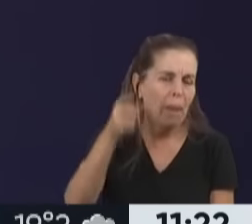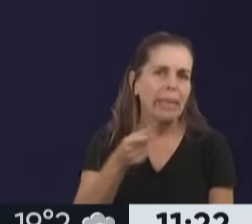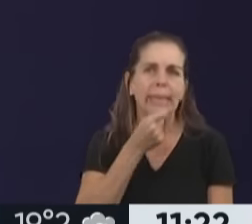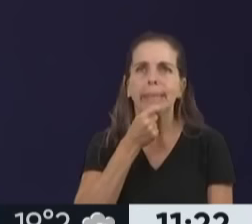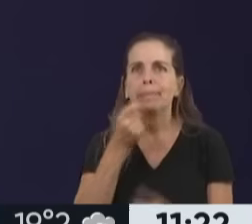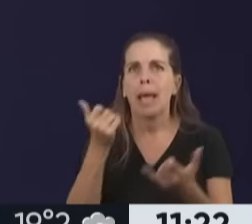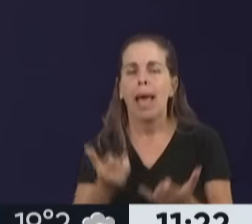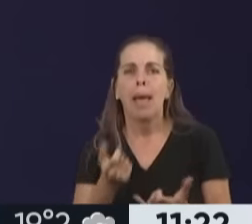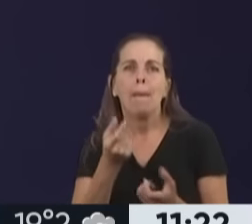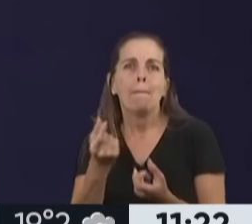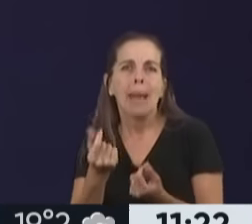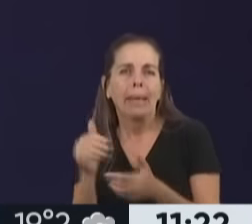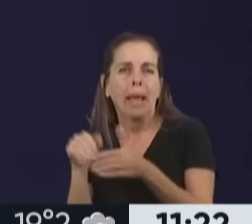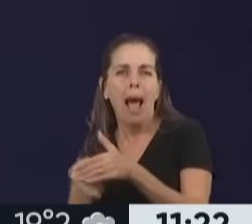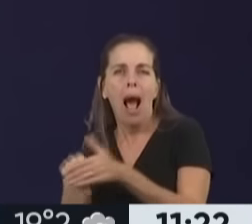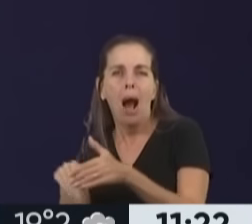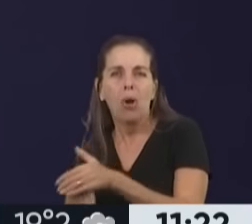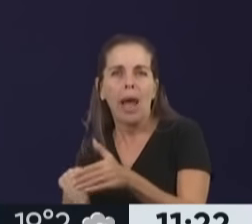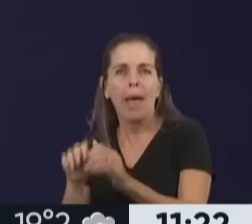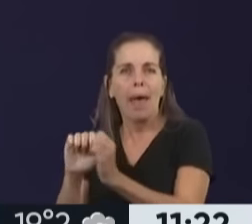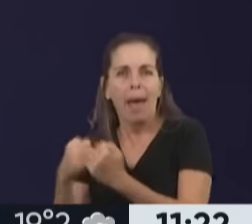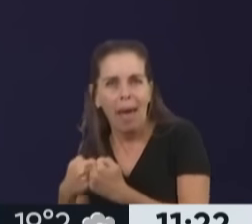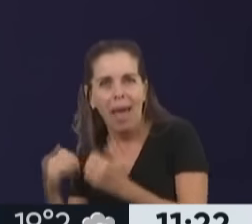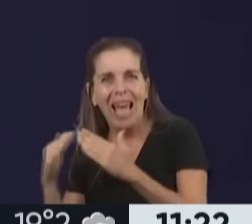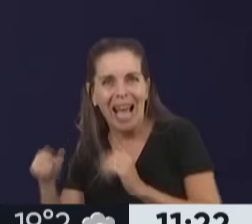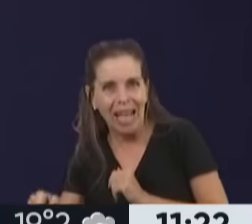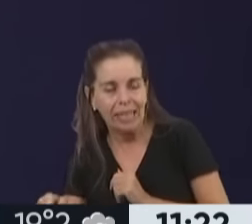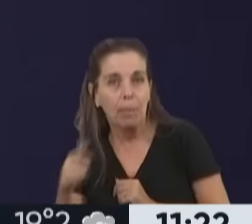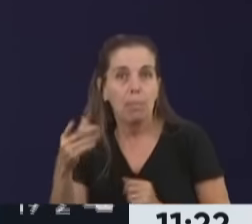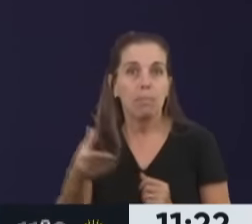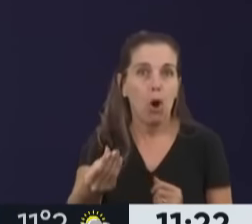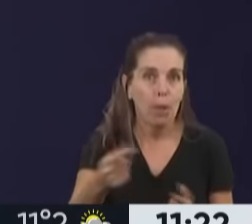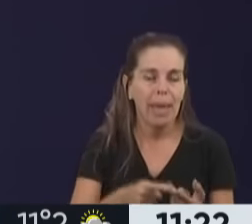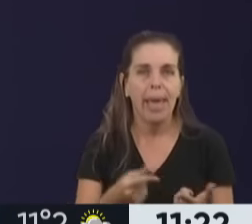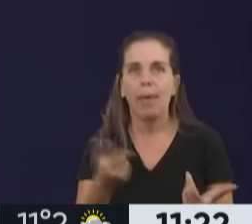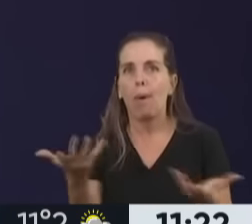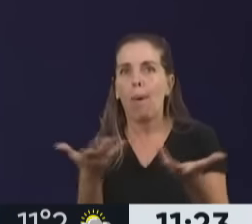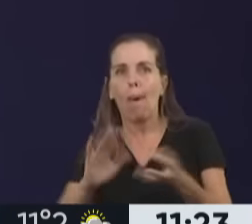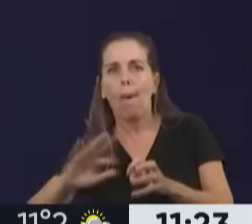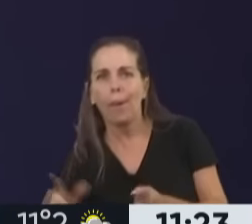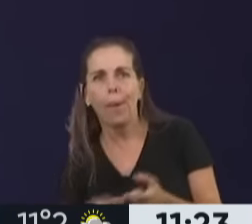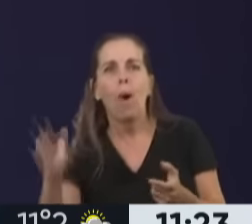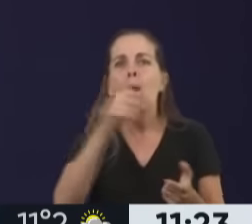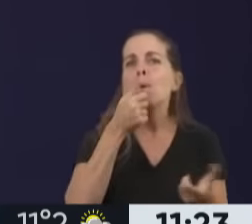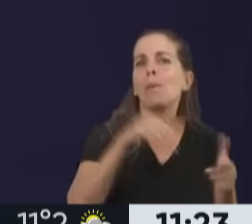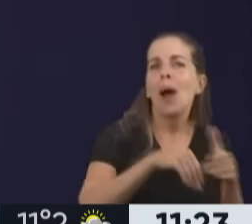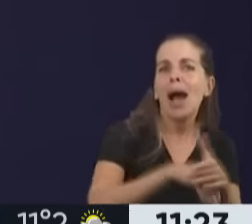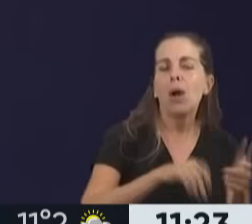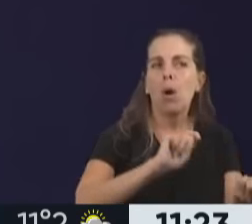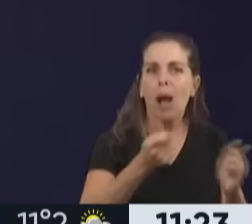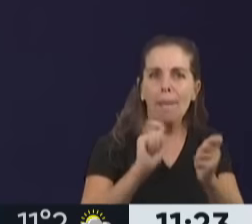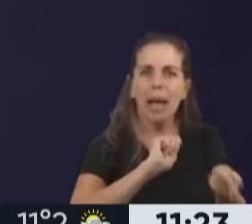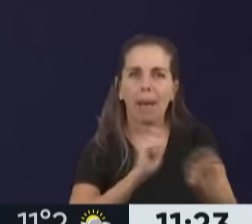por escaparte de la de Las garras de la política y de la presión impositiva y del cambio de reglas de juego permanentes que hay